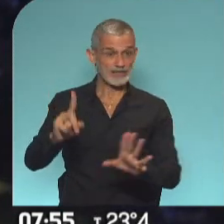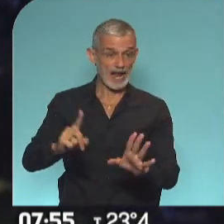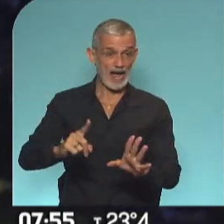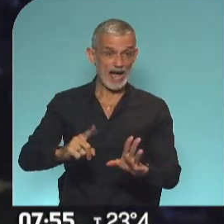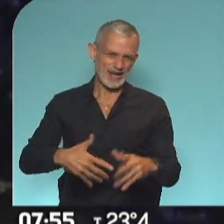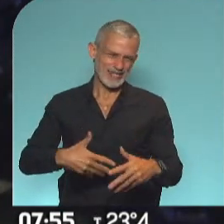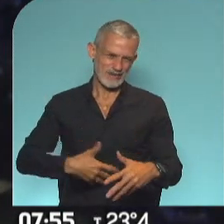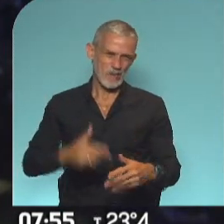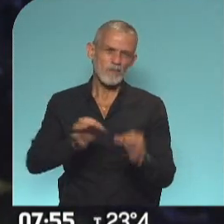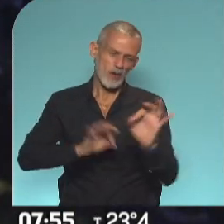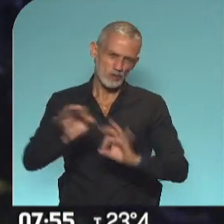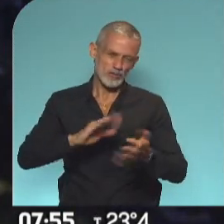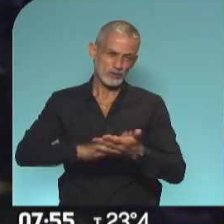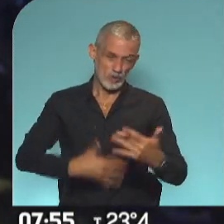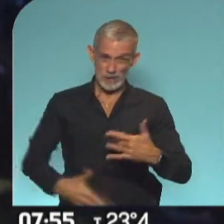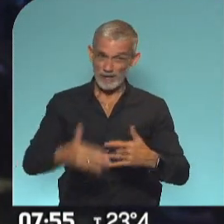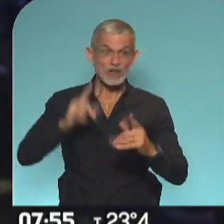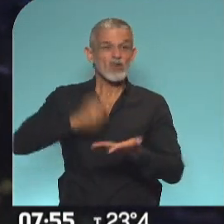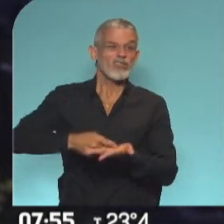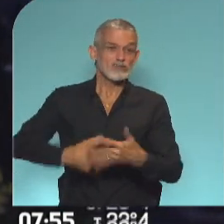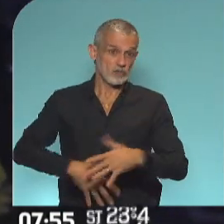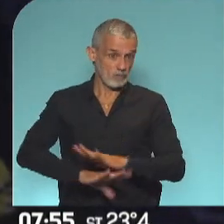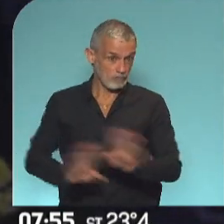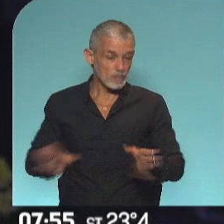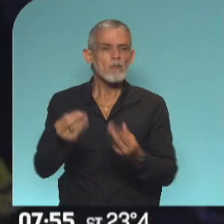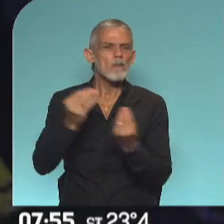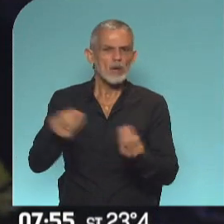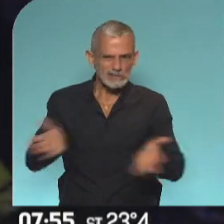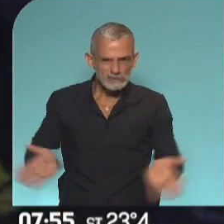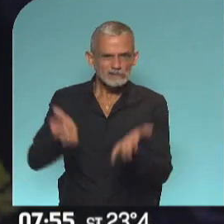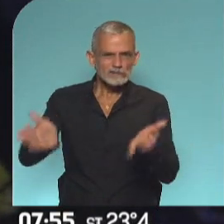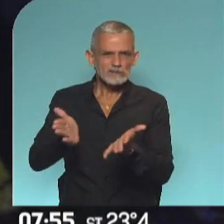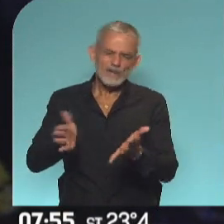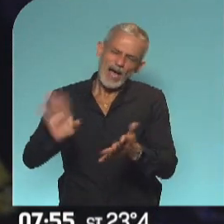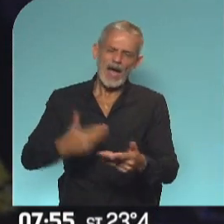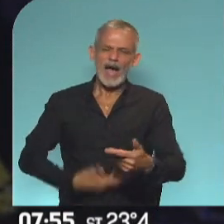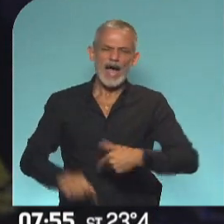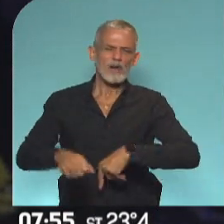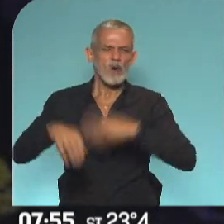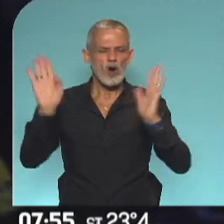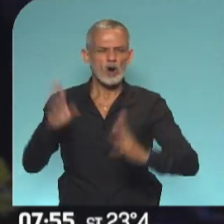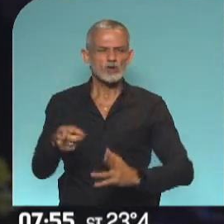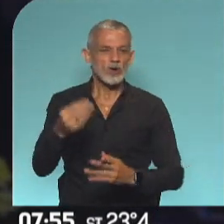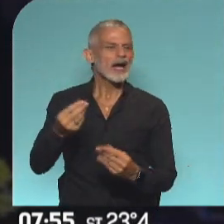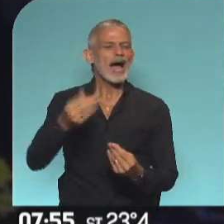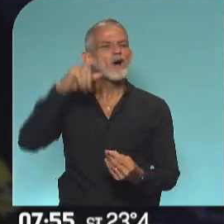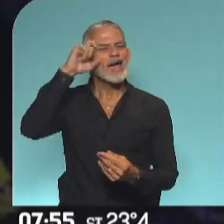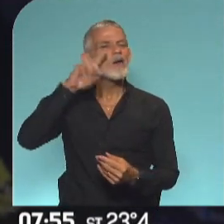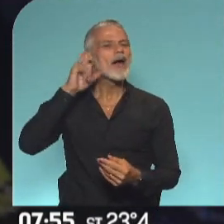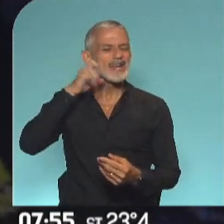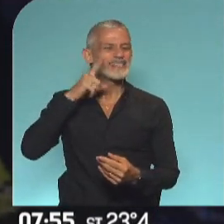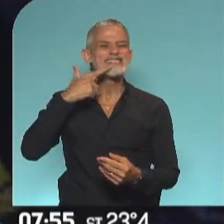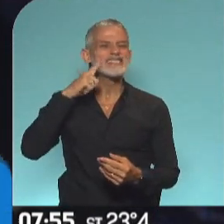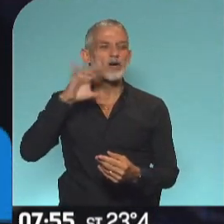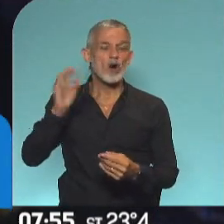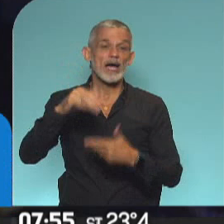del proyecto de interrupción voluntaria del embarazo, porque se estaba promoviendo el aborto eugenésico. ¿Qué es el aborto eugenésico? El